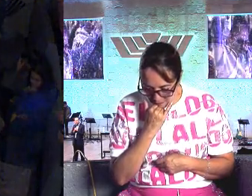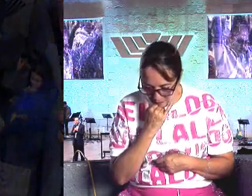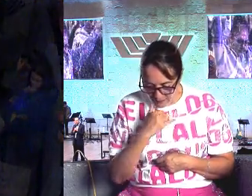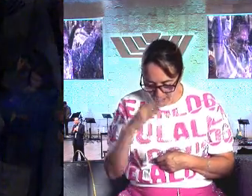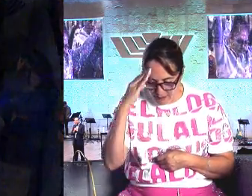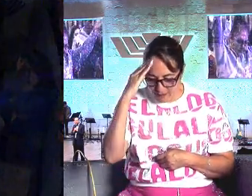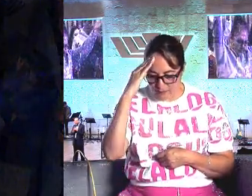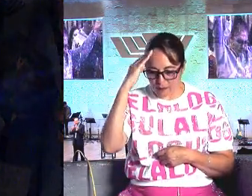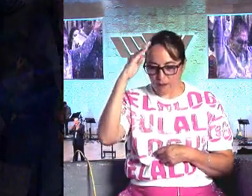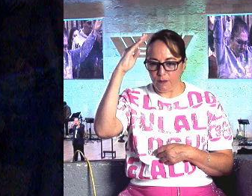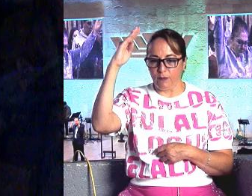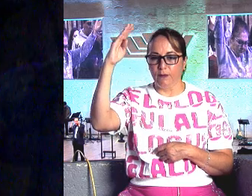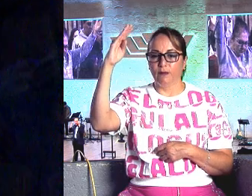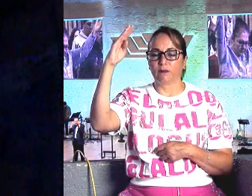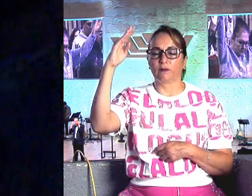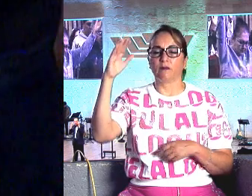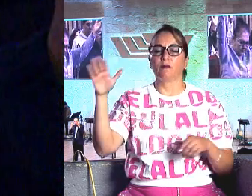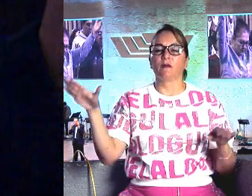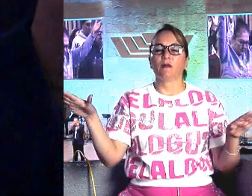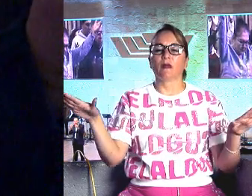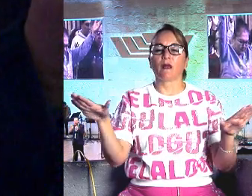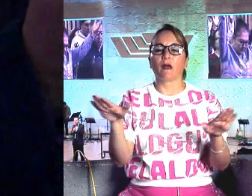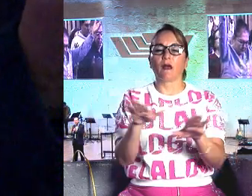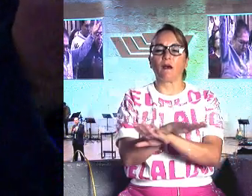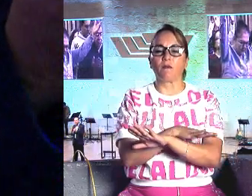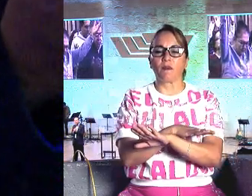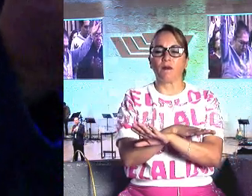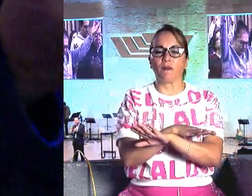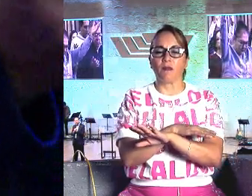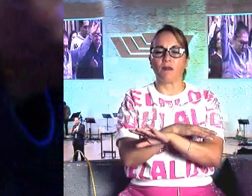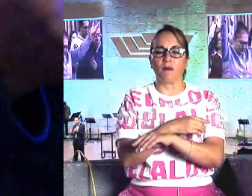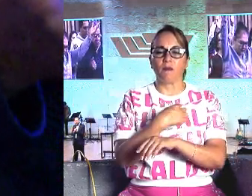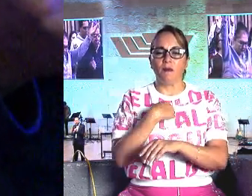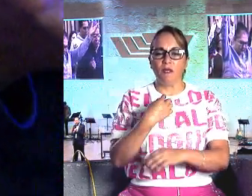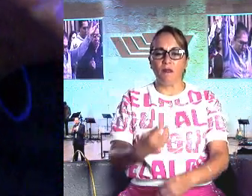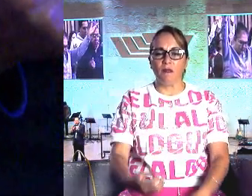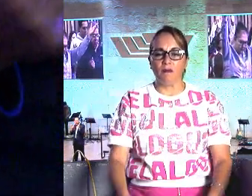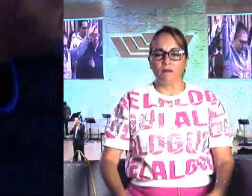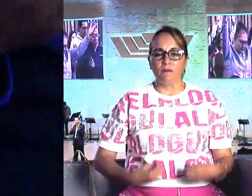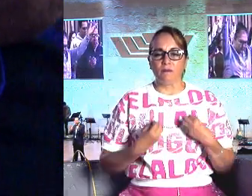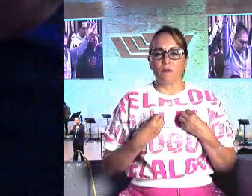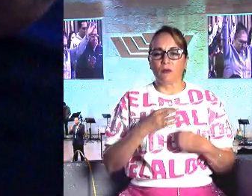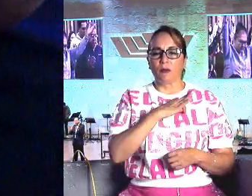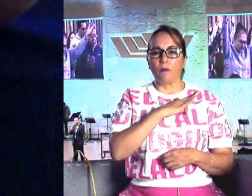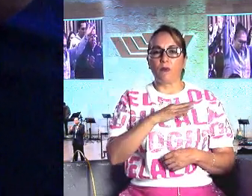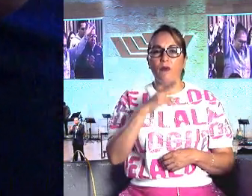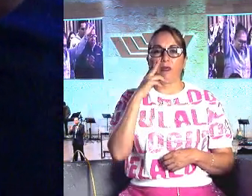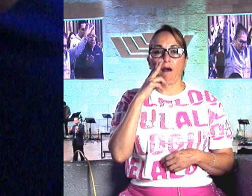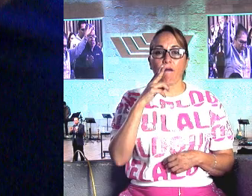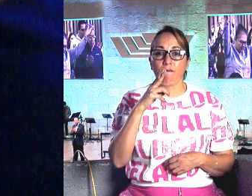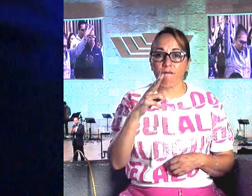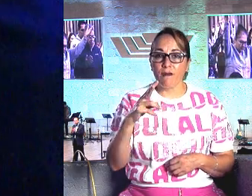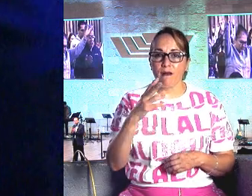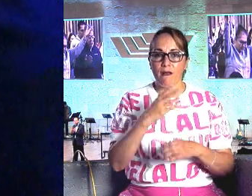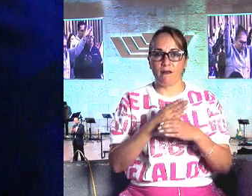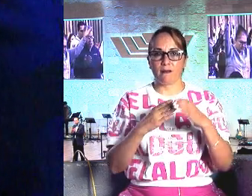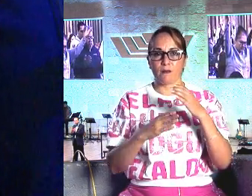Señor, cambia mi perspectiva, que pueda ver las cosas como tú las